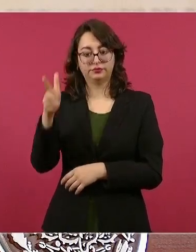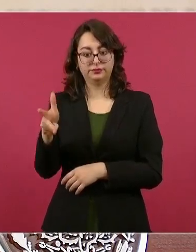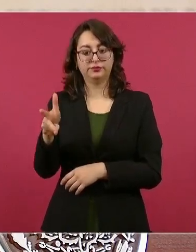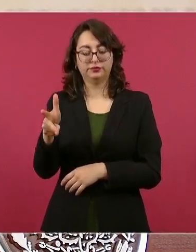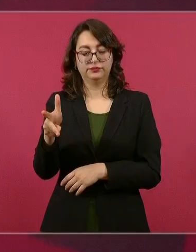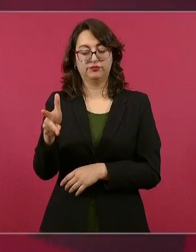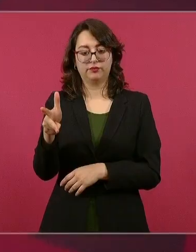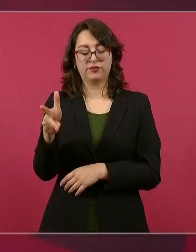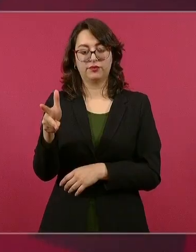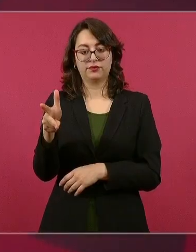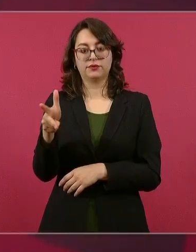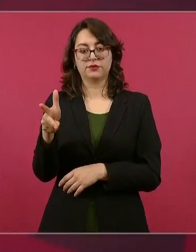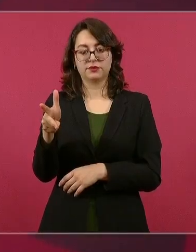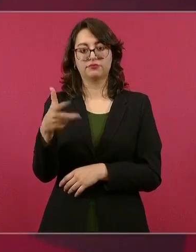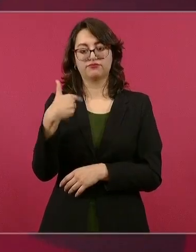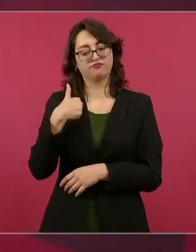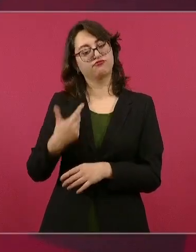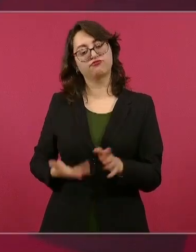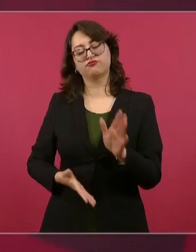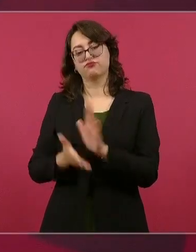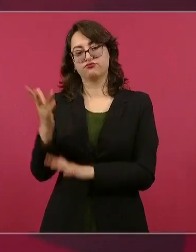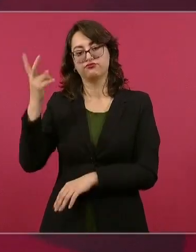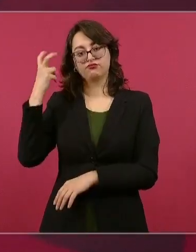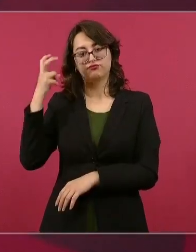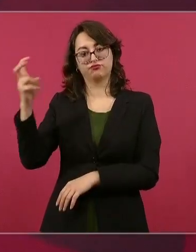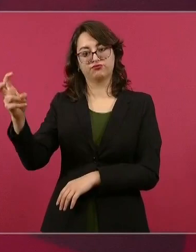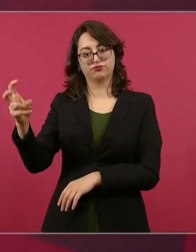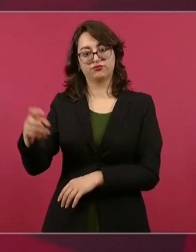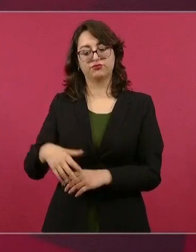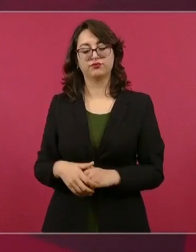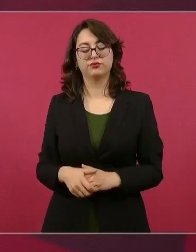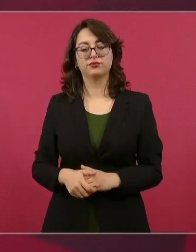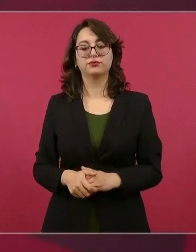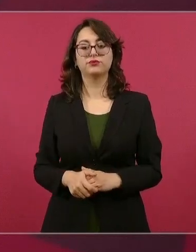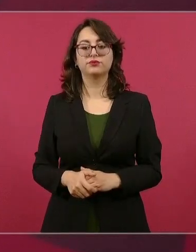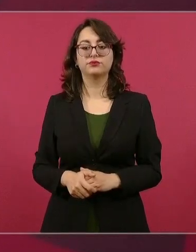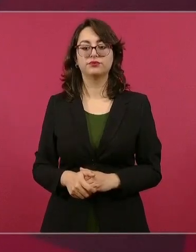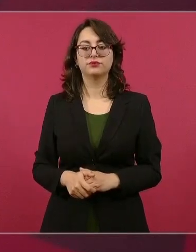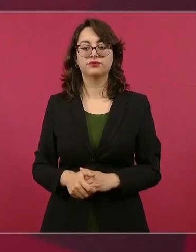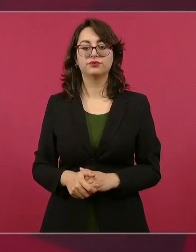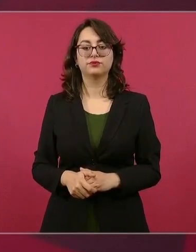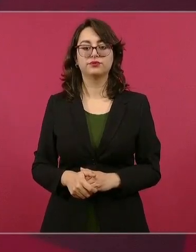Entonces, vamos a salir de gira.